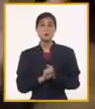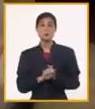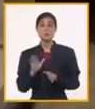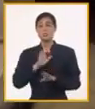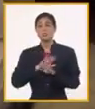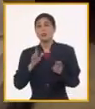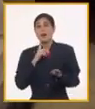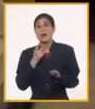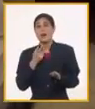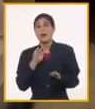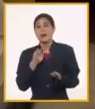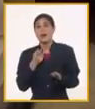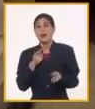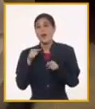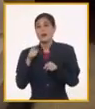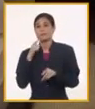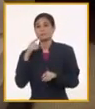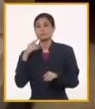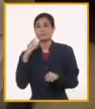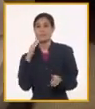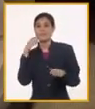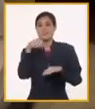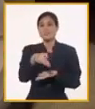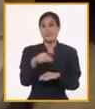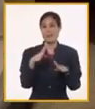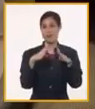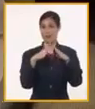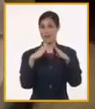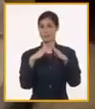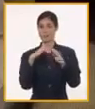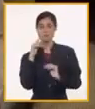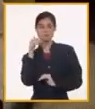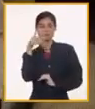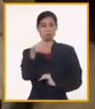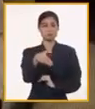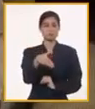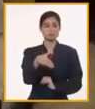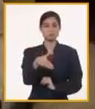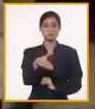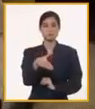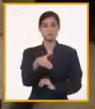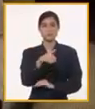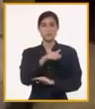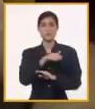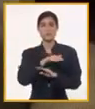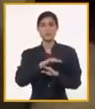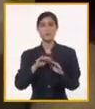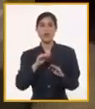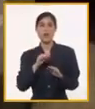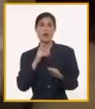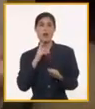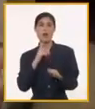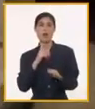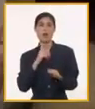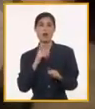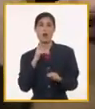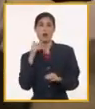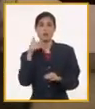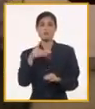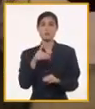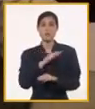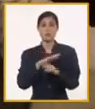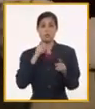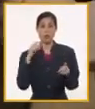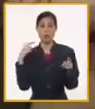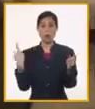fue lo que yo te dije cuando llegué a la casa, del golpe, después del día que dio el golpe de Estado, que le dije